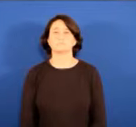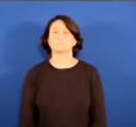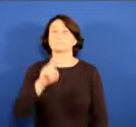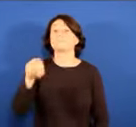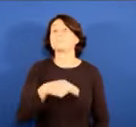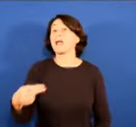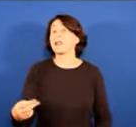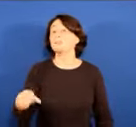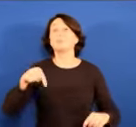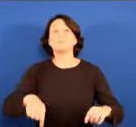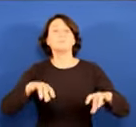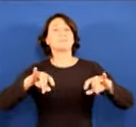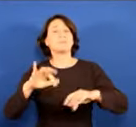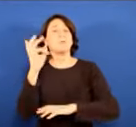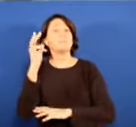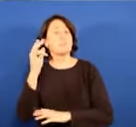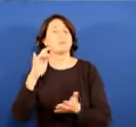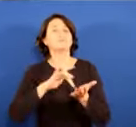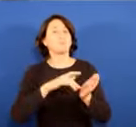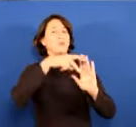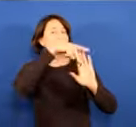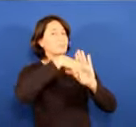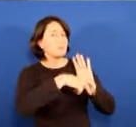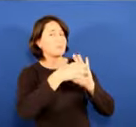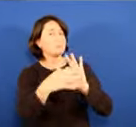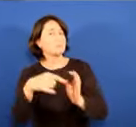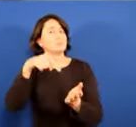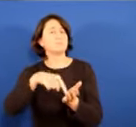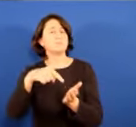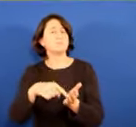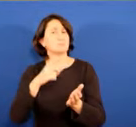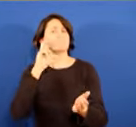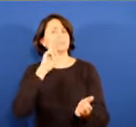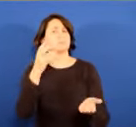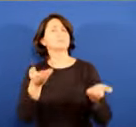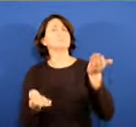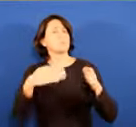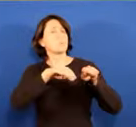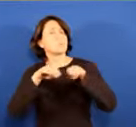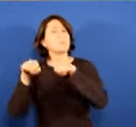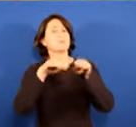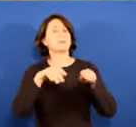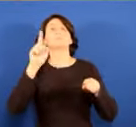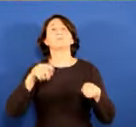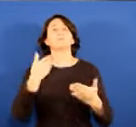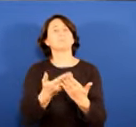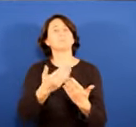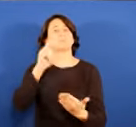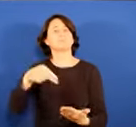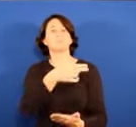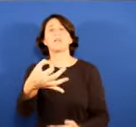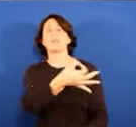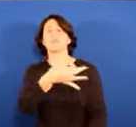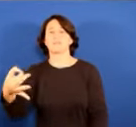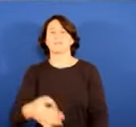normativa tributaria más justa y eficaz. José Luis Bilbao ha adelantado también que este proyecto será remitido ahora al próximo